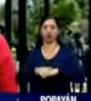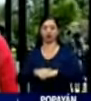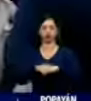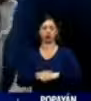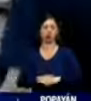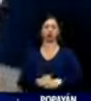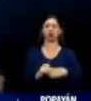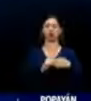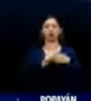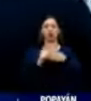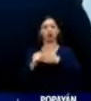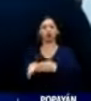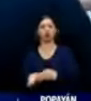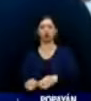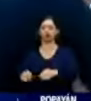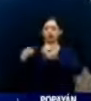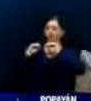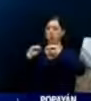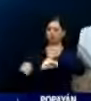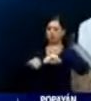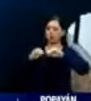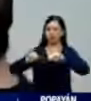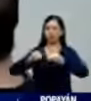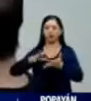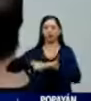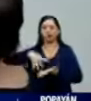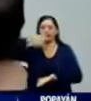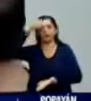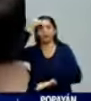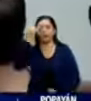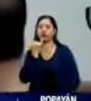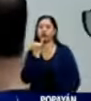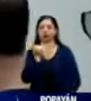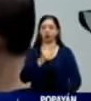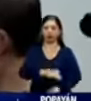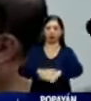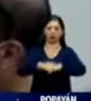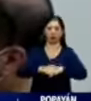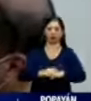del servicio de la guianza. Esta capacitación en el aprendizaje del idioma